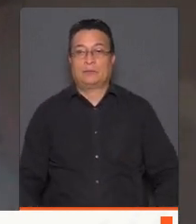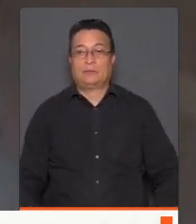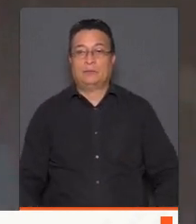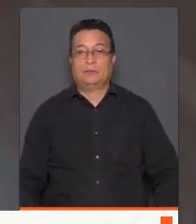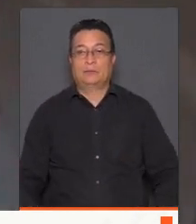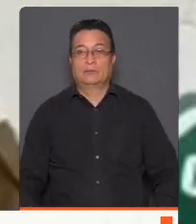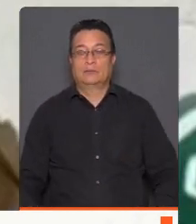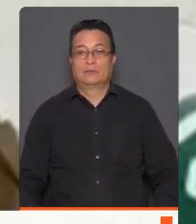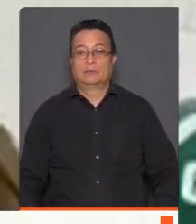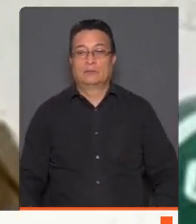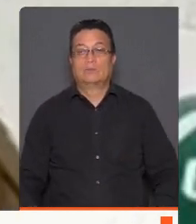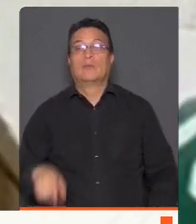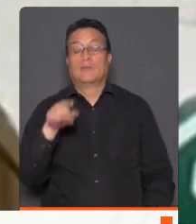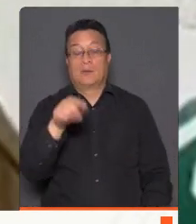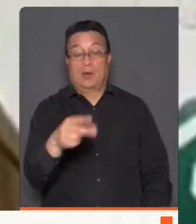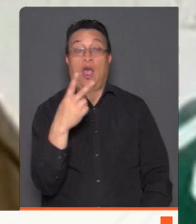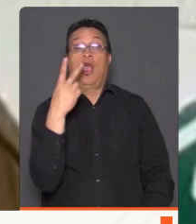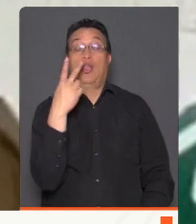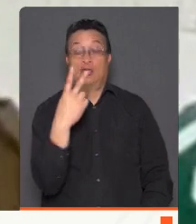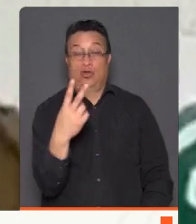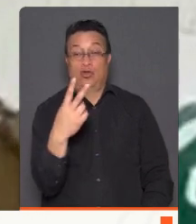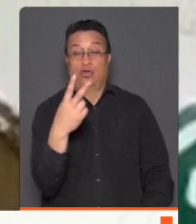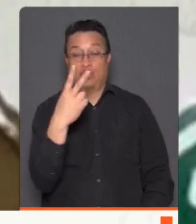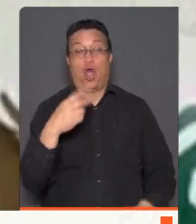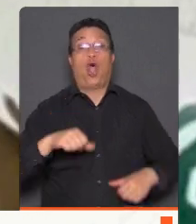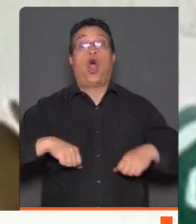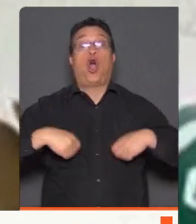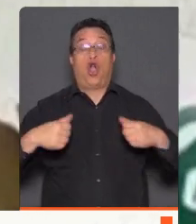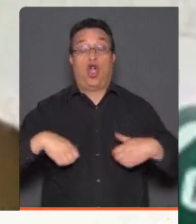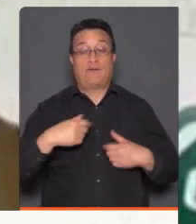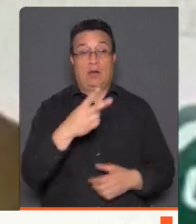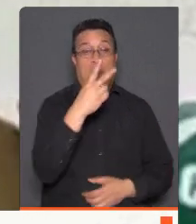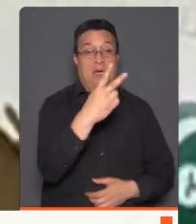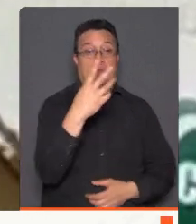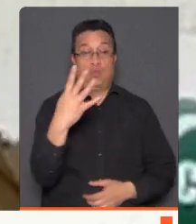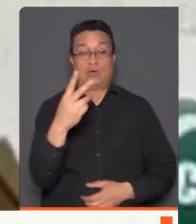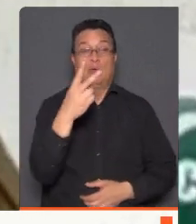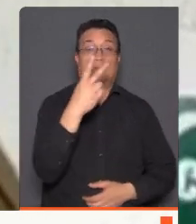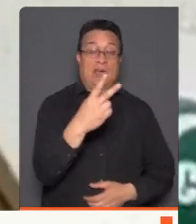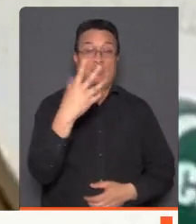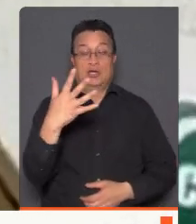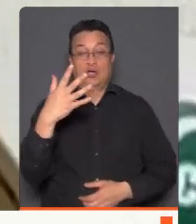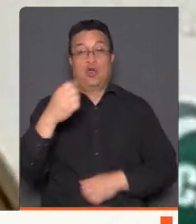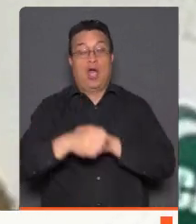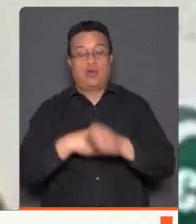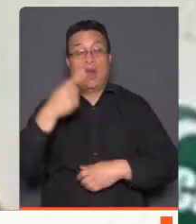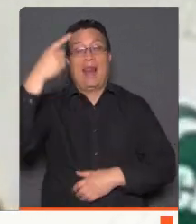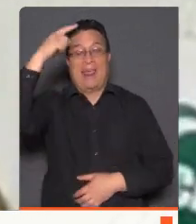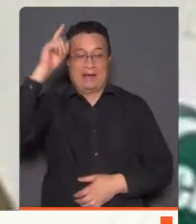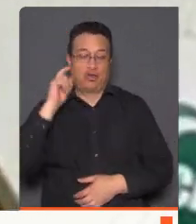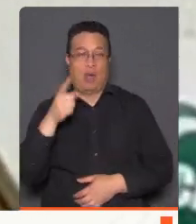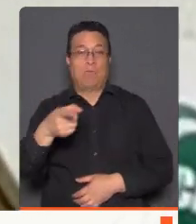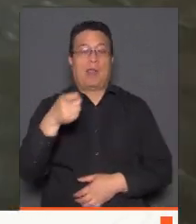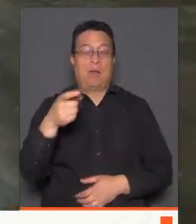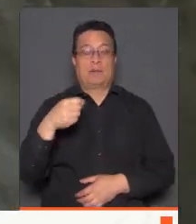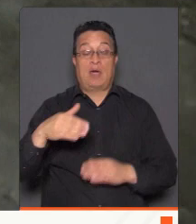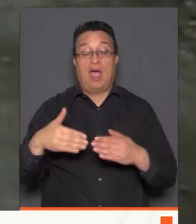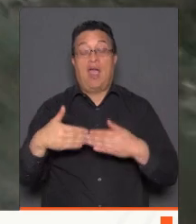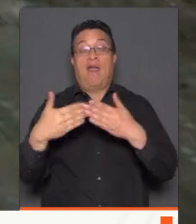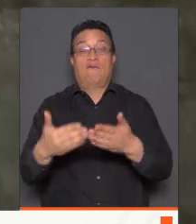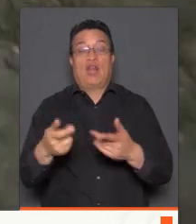Donde resultaron dos jóvenes de 24 y 25 años lesionados con arma de fuego ese día a la salida de la